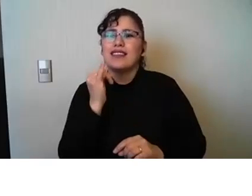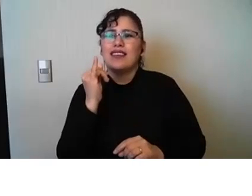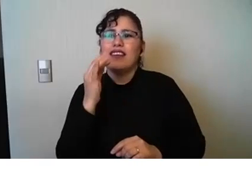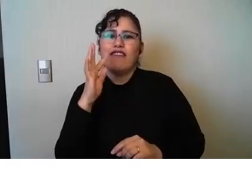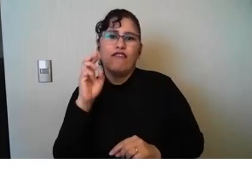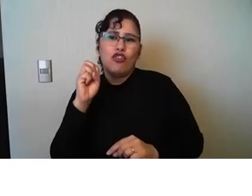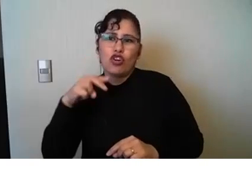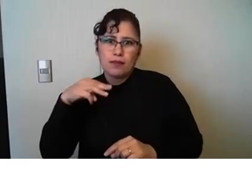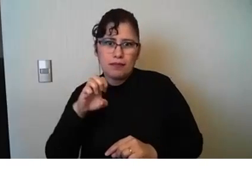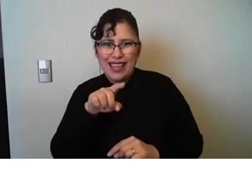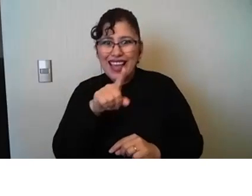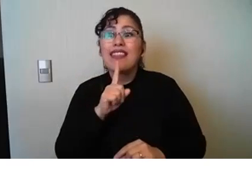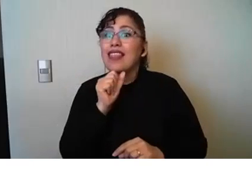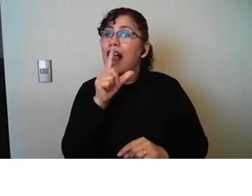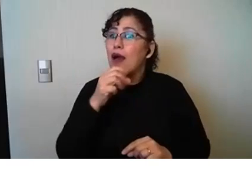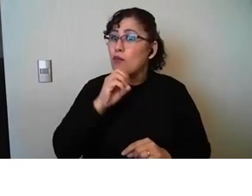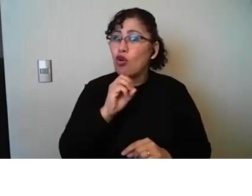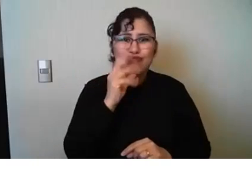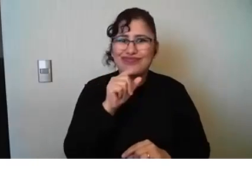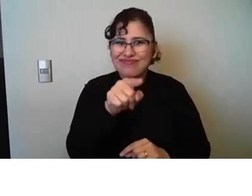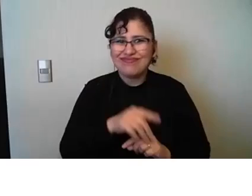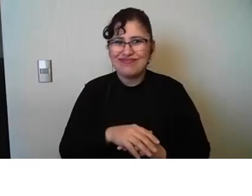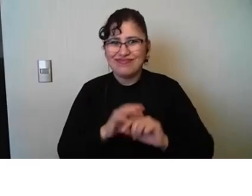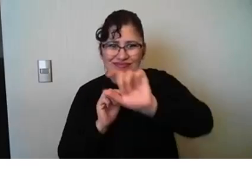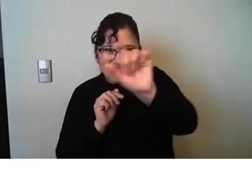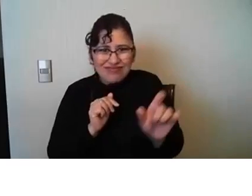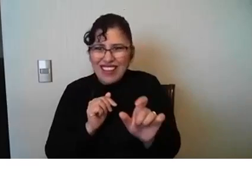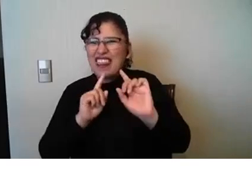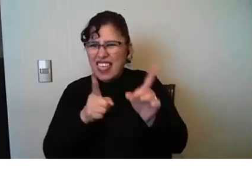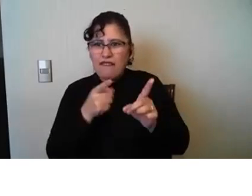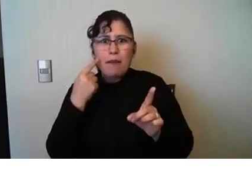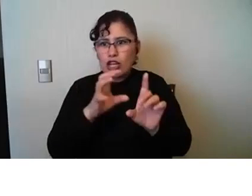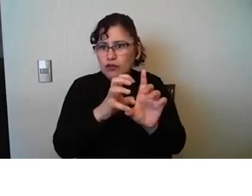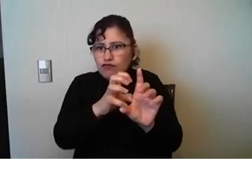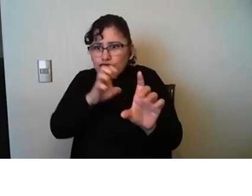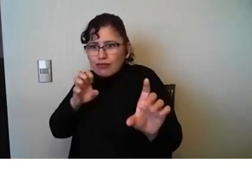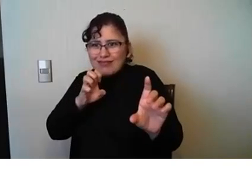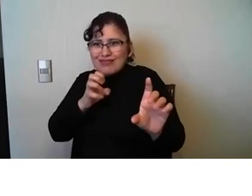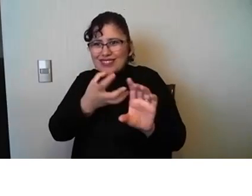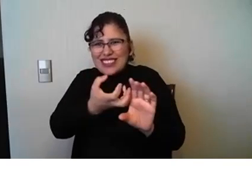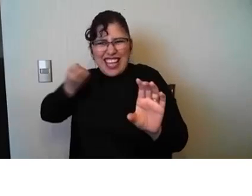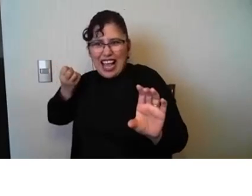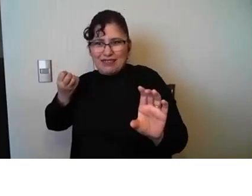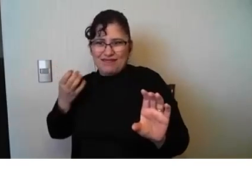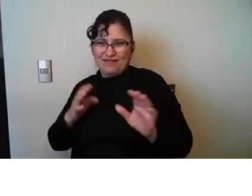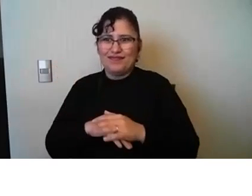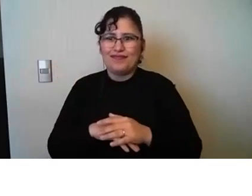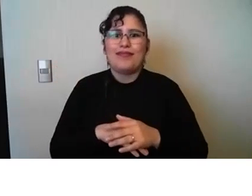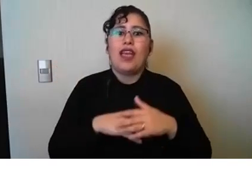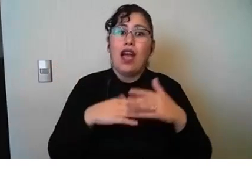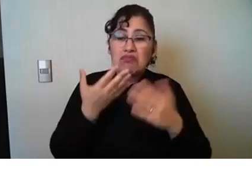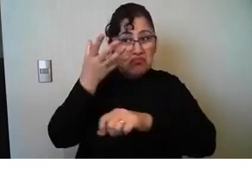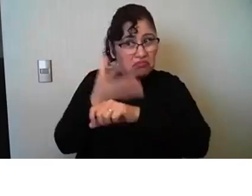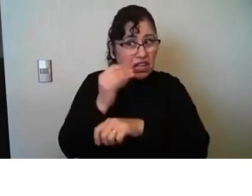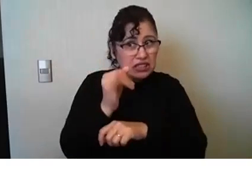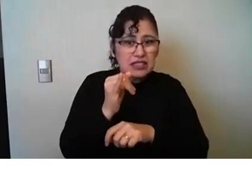acá lo sacaron. El tálamo debería estar en esta posición y no está. Lo estoy mirando desde dentro hacia afuera. Pero sí está